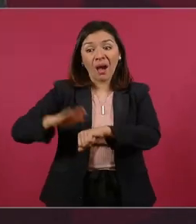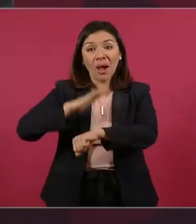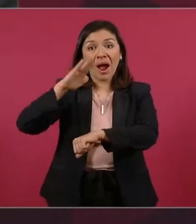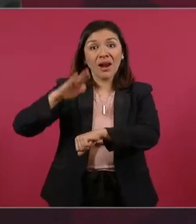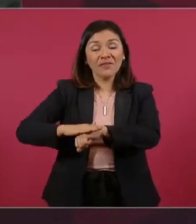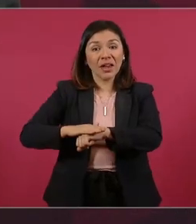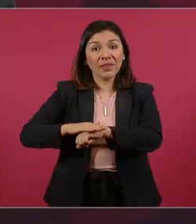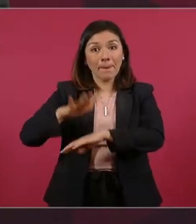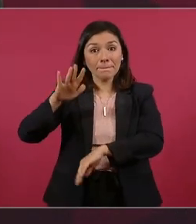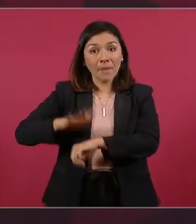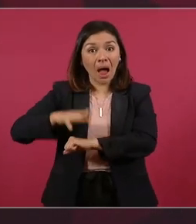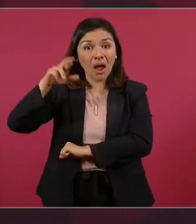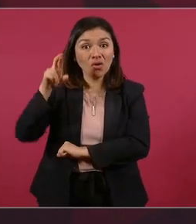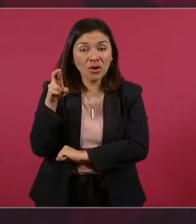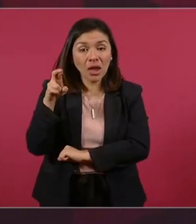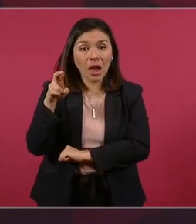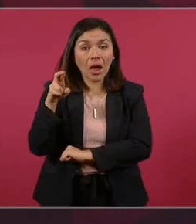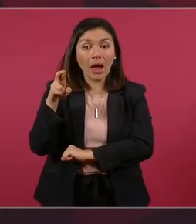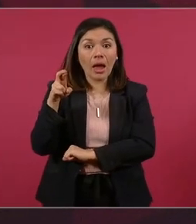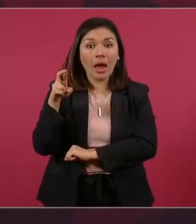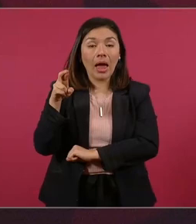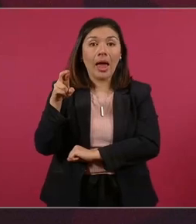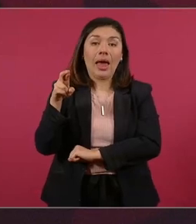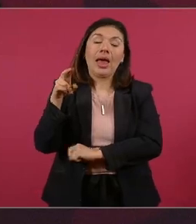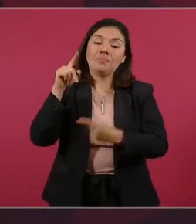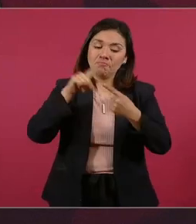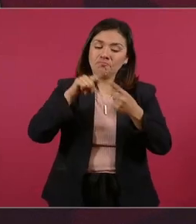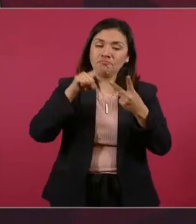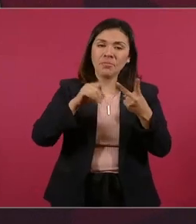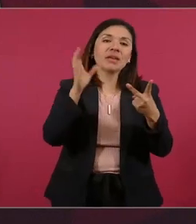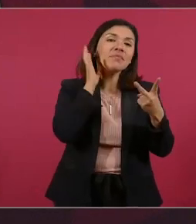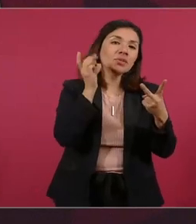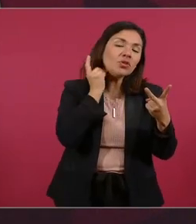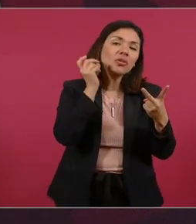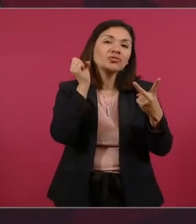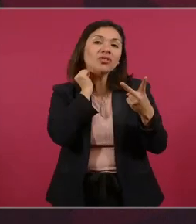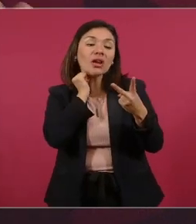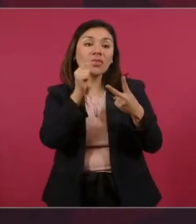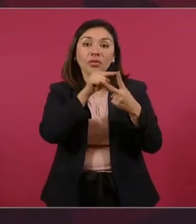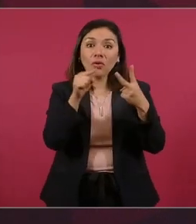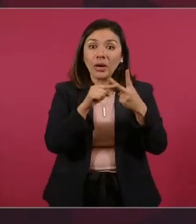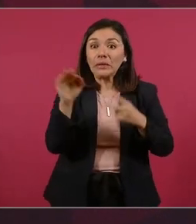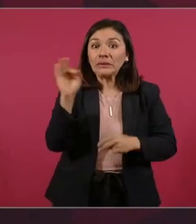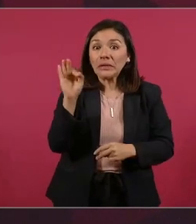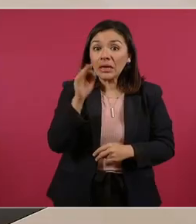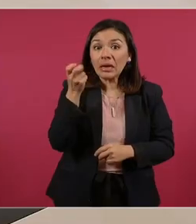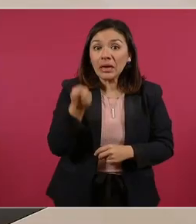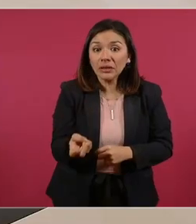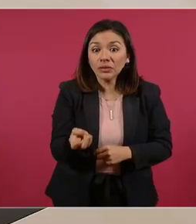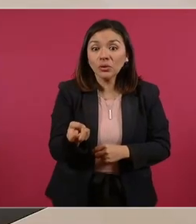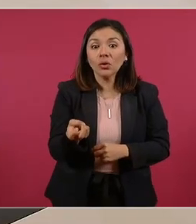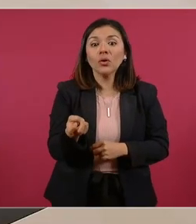calificada en la Cámara de Diputados, en la Cámara de Senadores, entonces